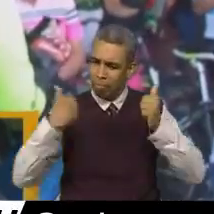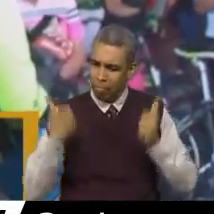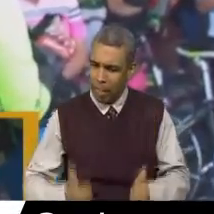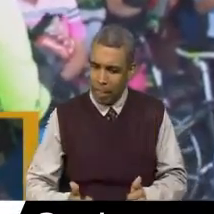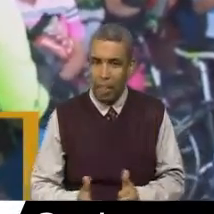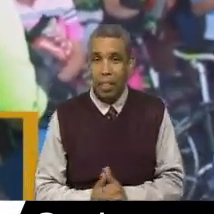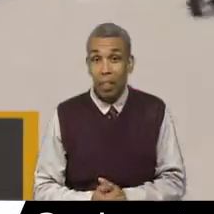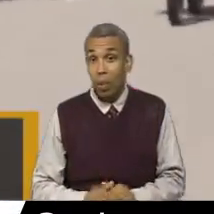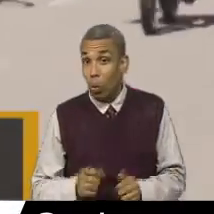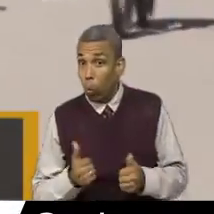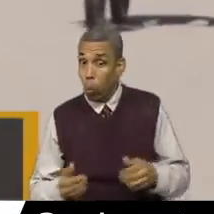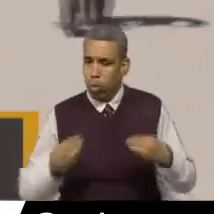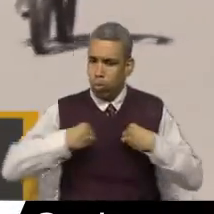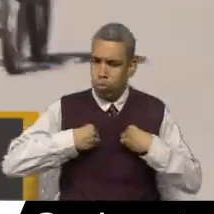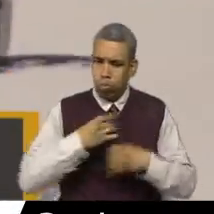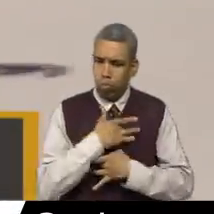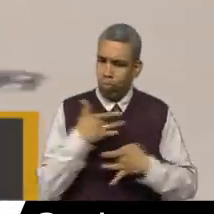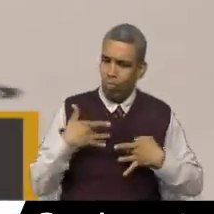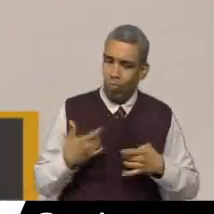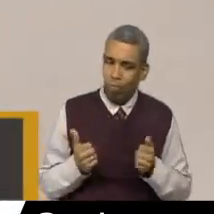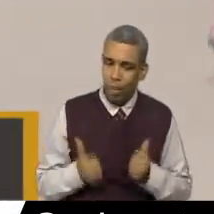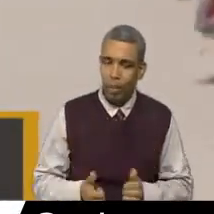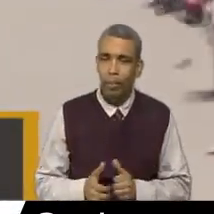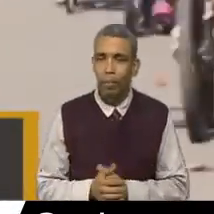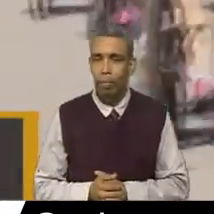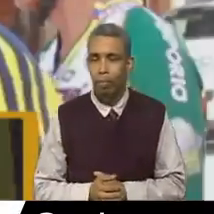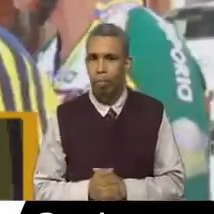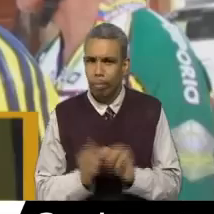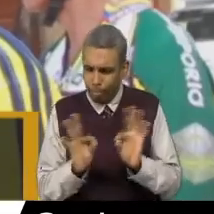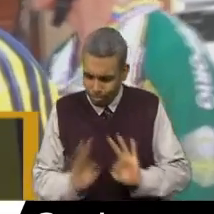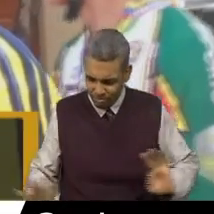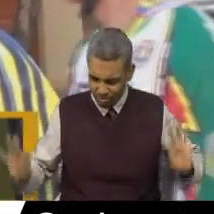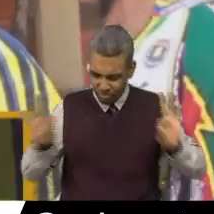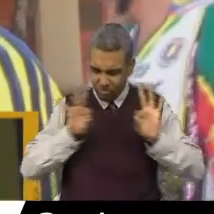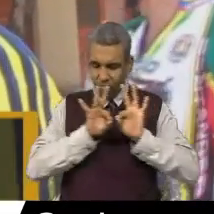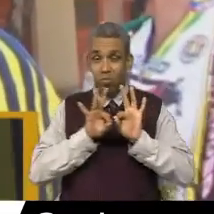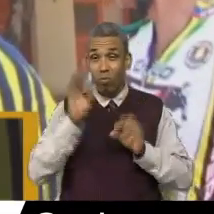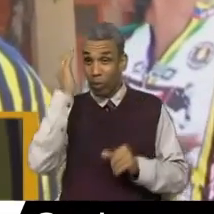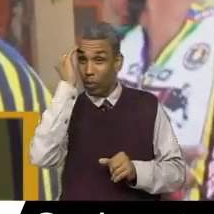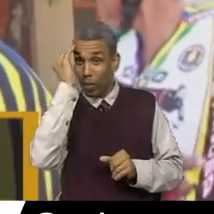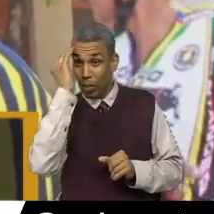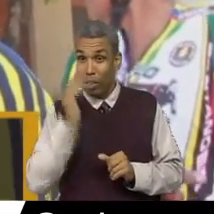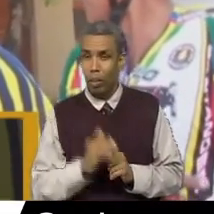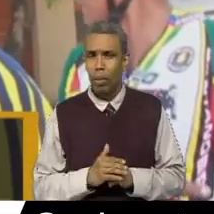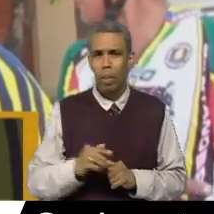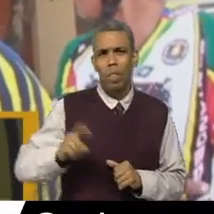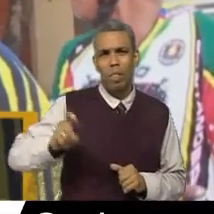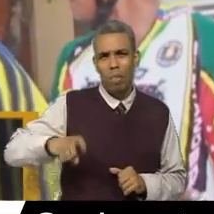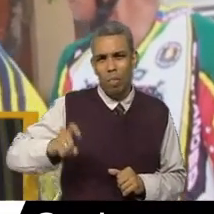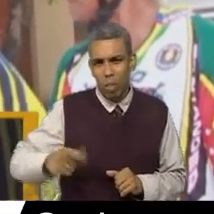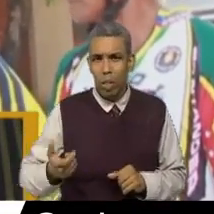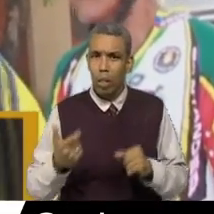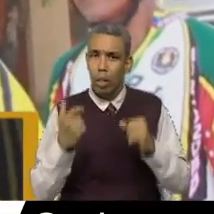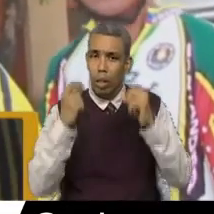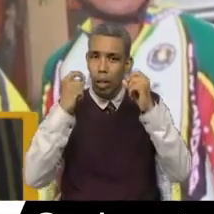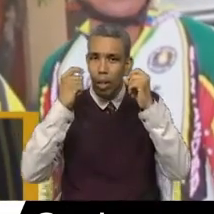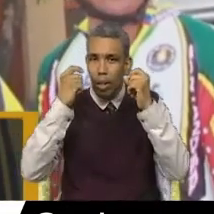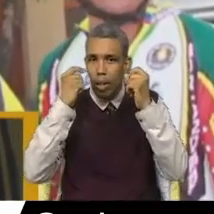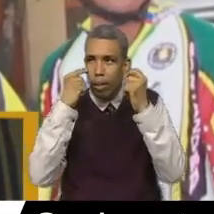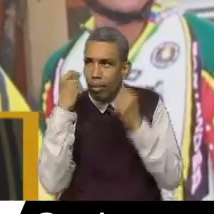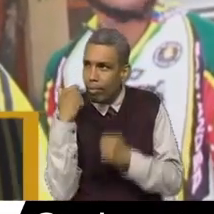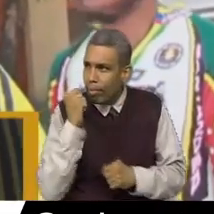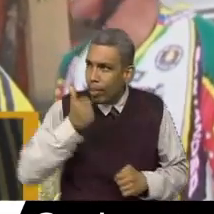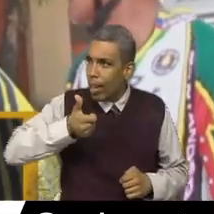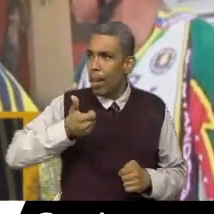recreativa, sino bastante saludable. No, pues es una cosa muy importante para la ciudad. Usted sabe que aquí necesitamos distracción, de tener el